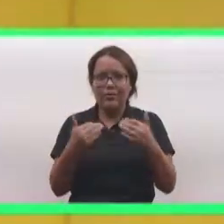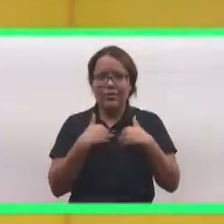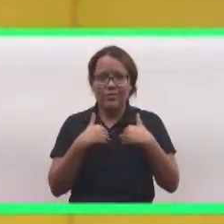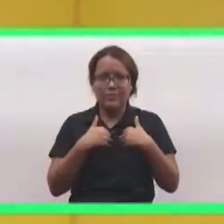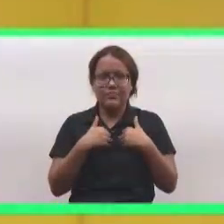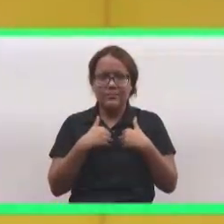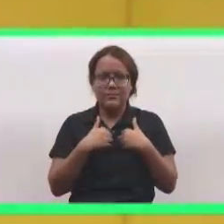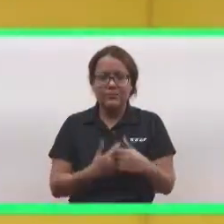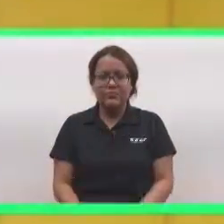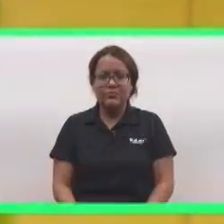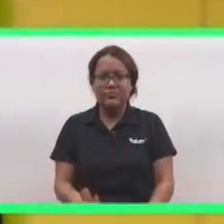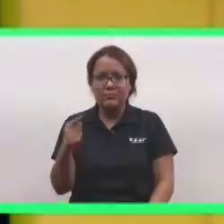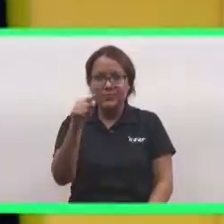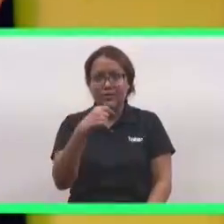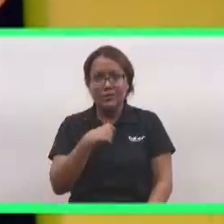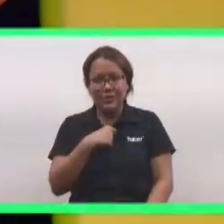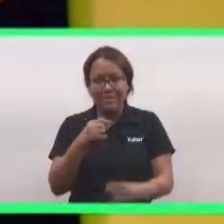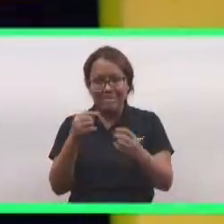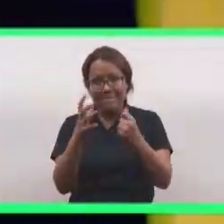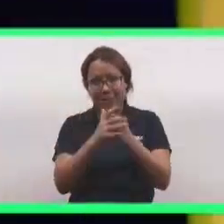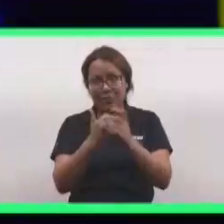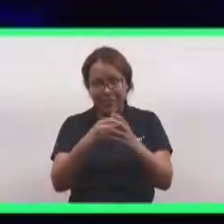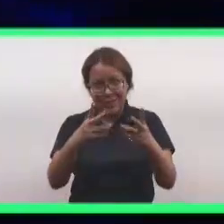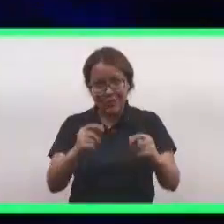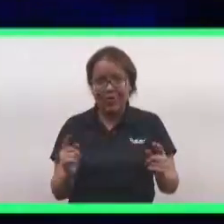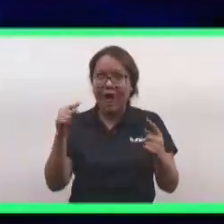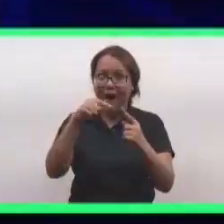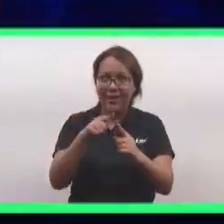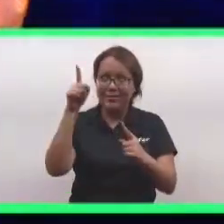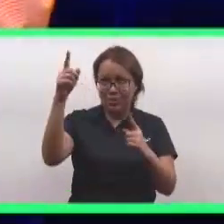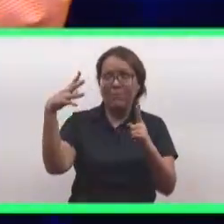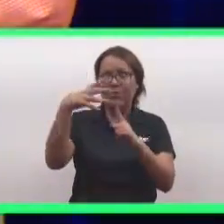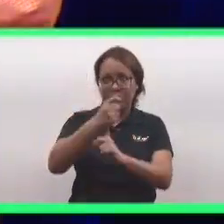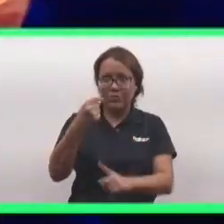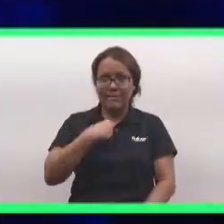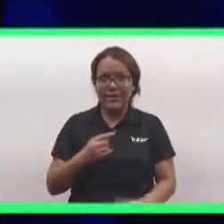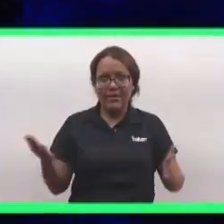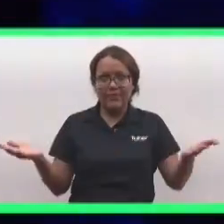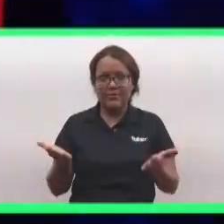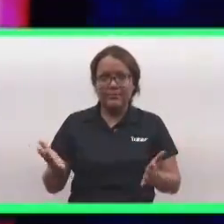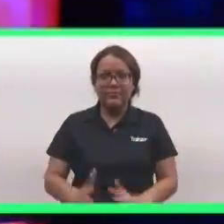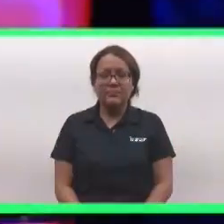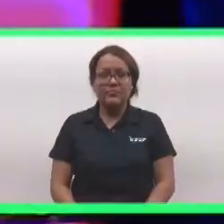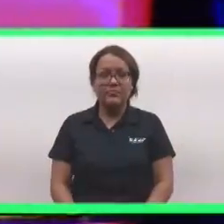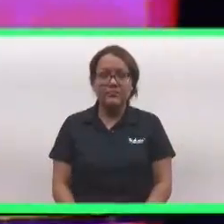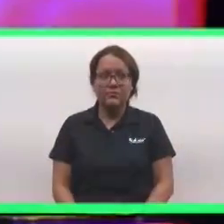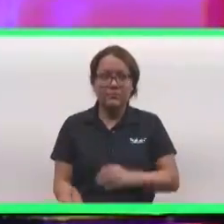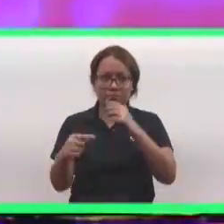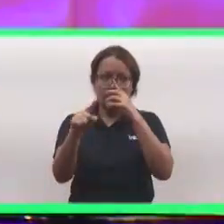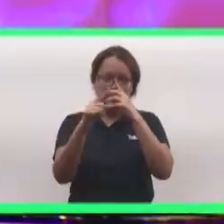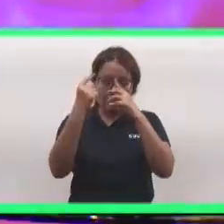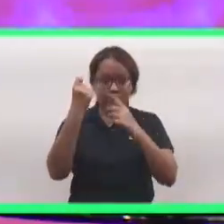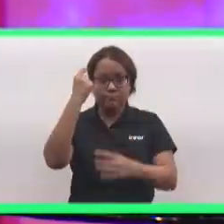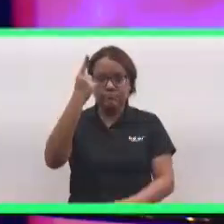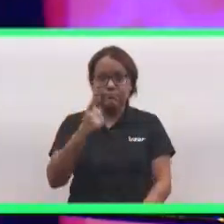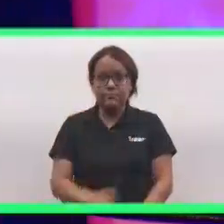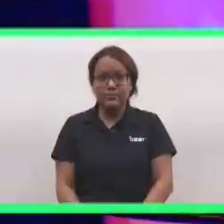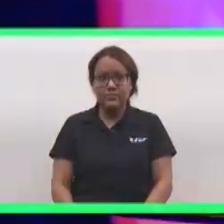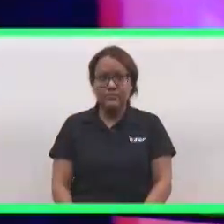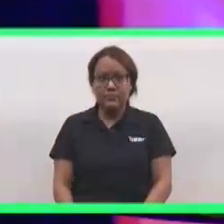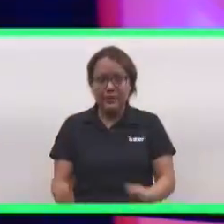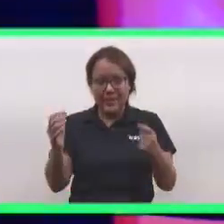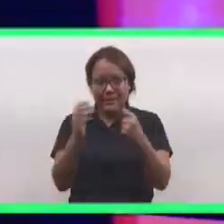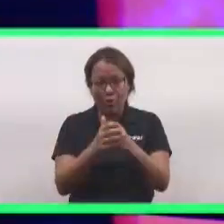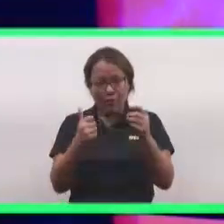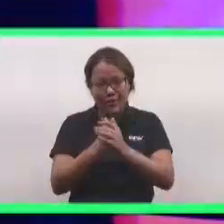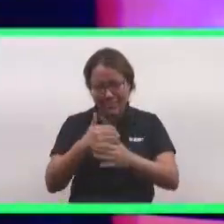pierda vista que no vamos a salir del desierto hasta que Dios cumpla su propósito en nosotros. No pierda de vista que el proceso del desierto es la